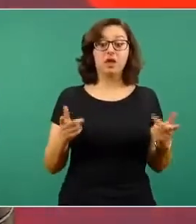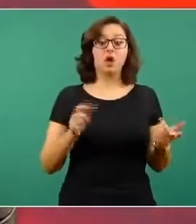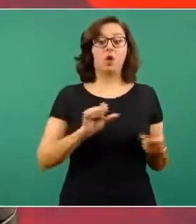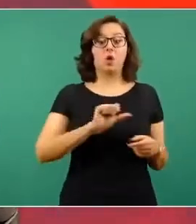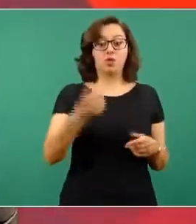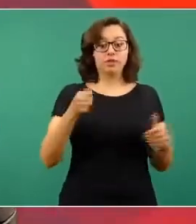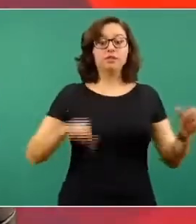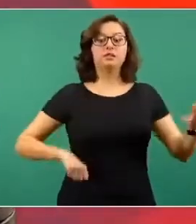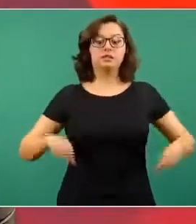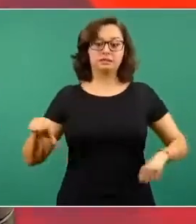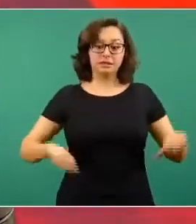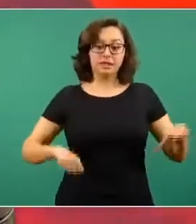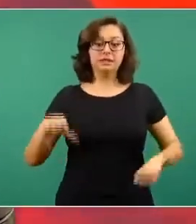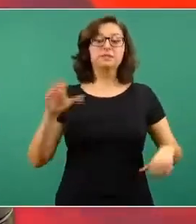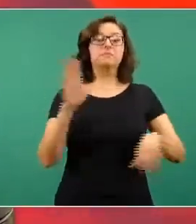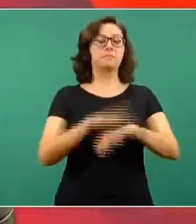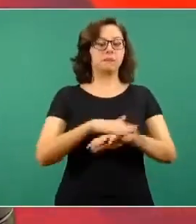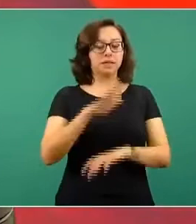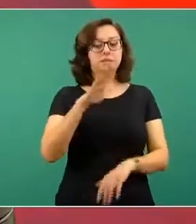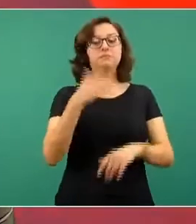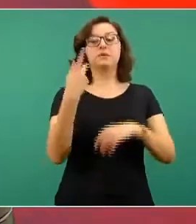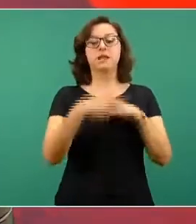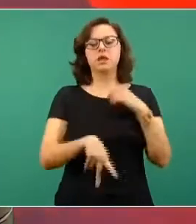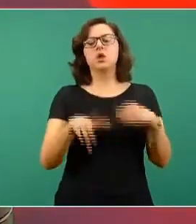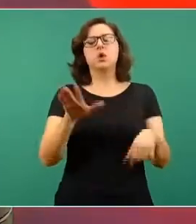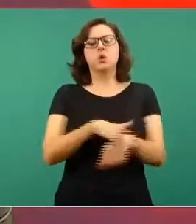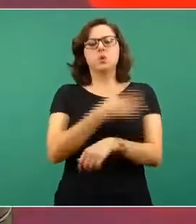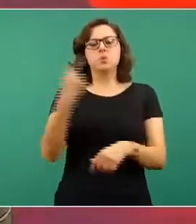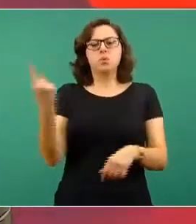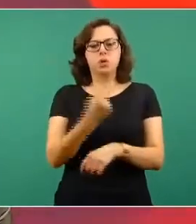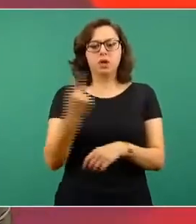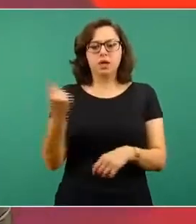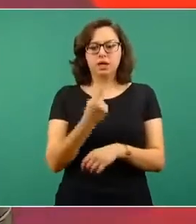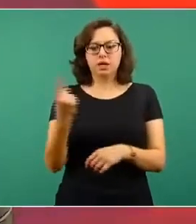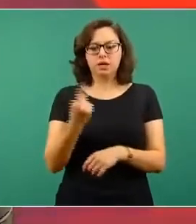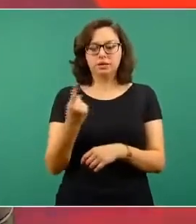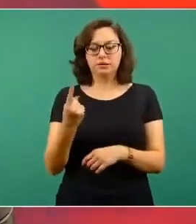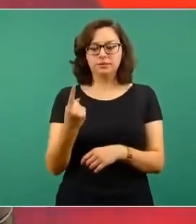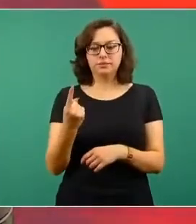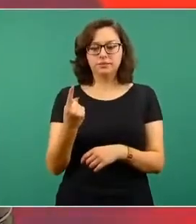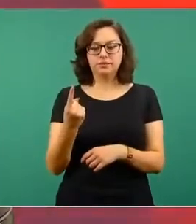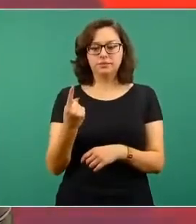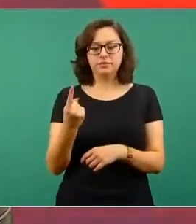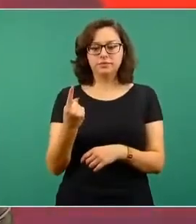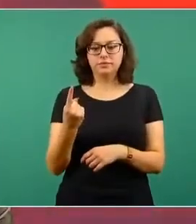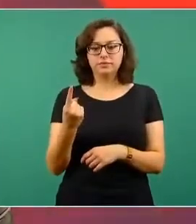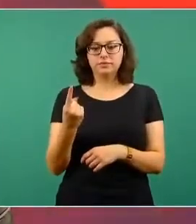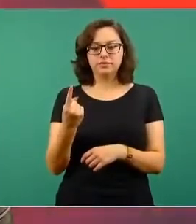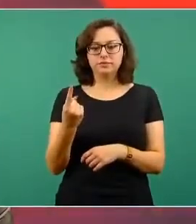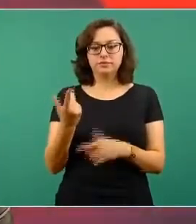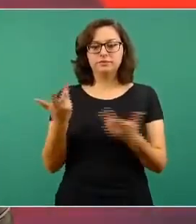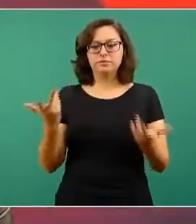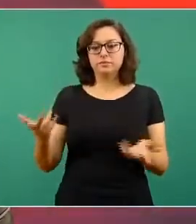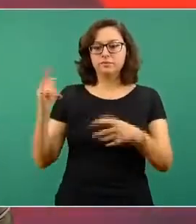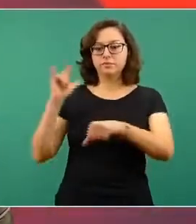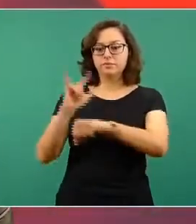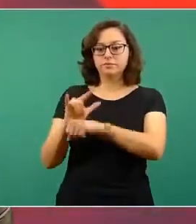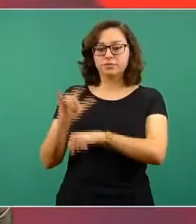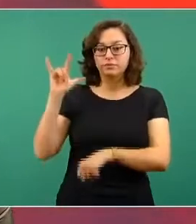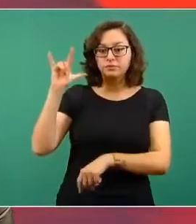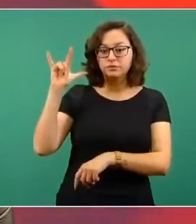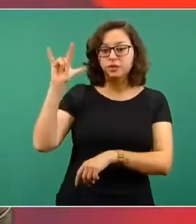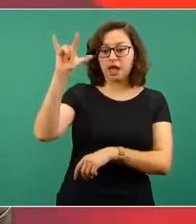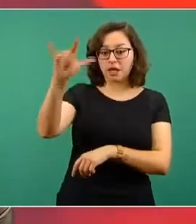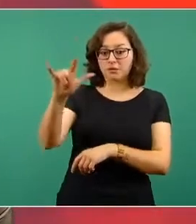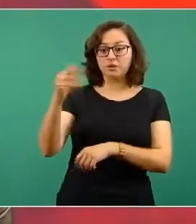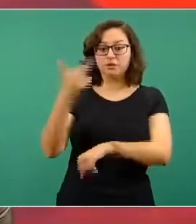actividades. Y esto es porque la gran mayoría de los aviones implementan no solamente toda una logística